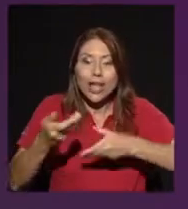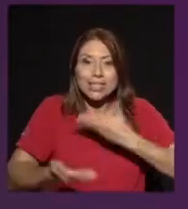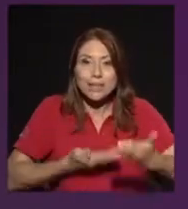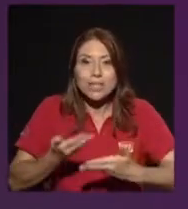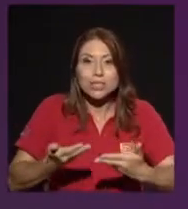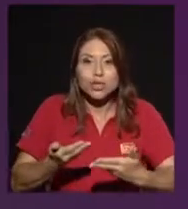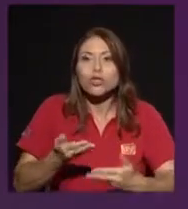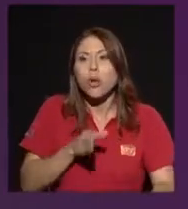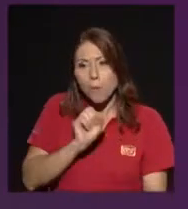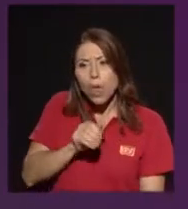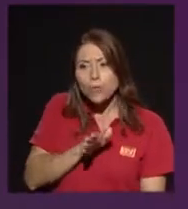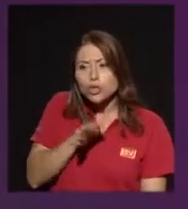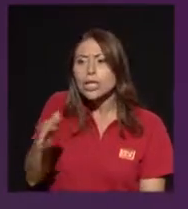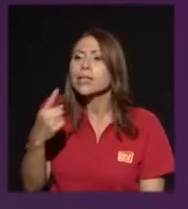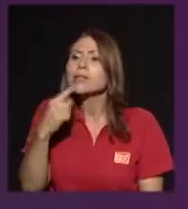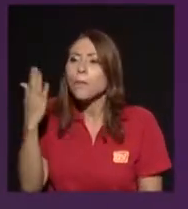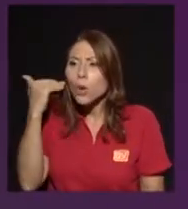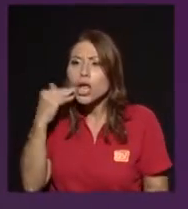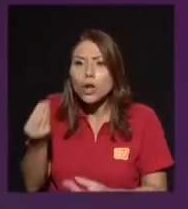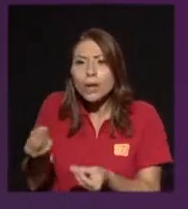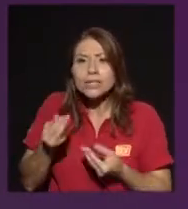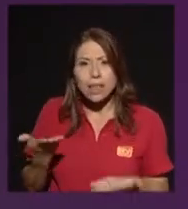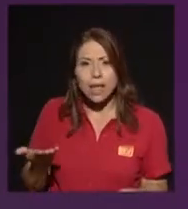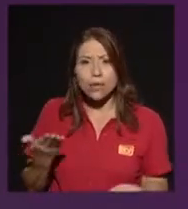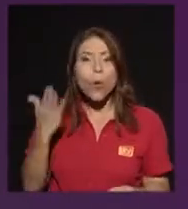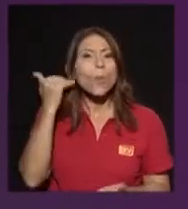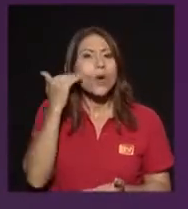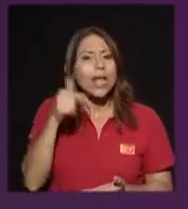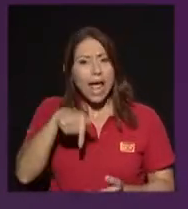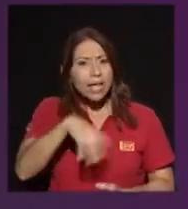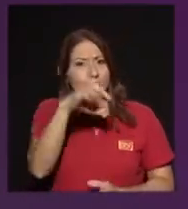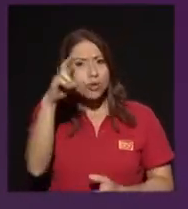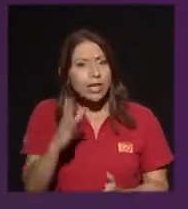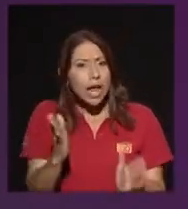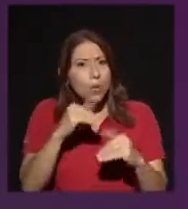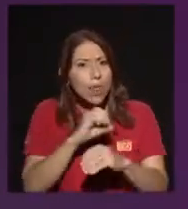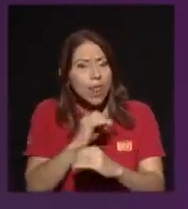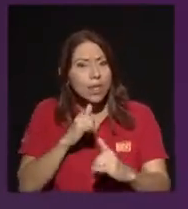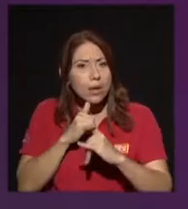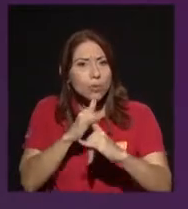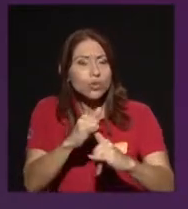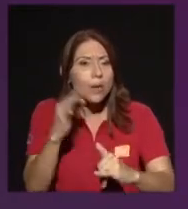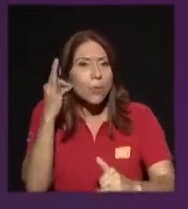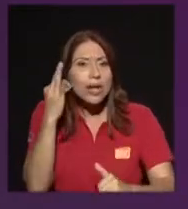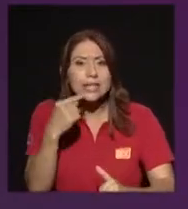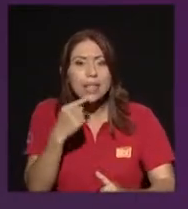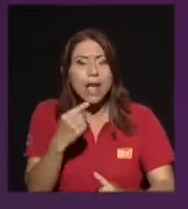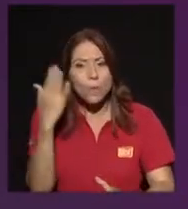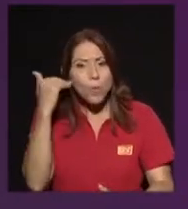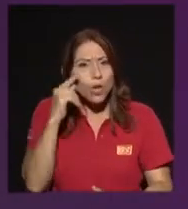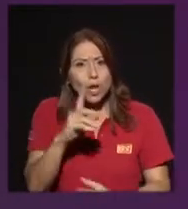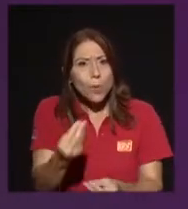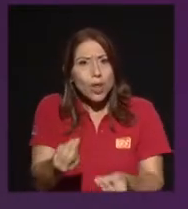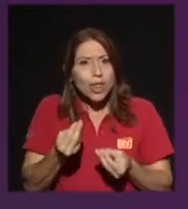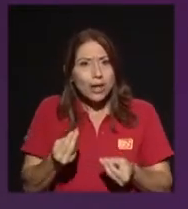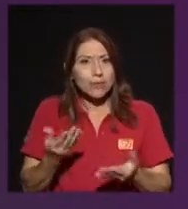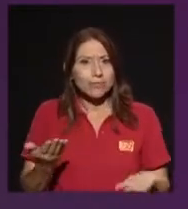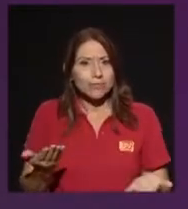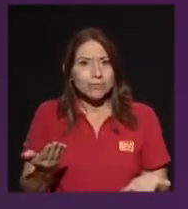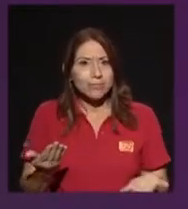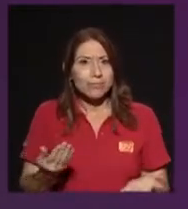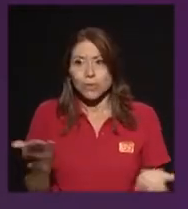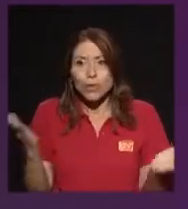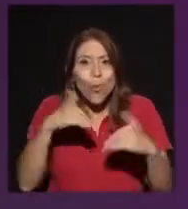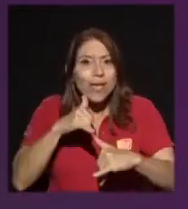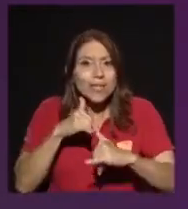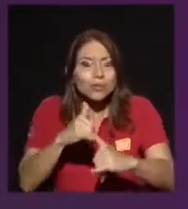dando? ¿Por qué no tenemos ninguna denuncia en Costa Rica de mujeres que digan por qué no me lo dieron? Pero claro, no las vamos a tener